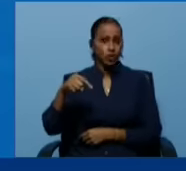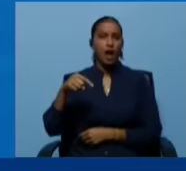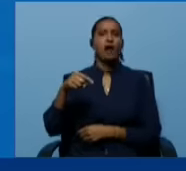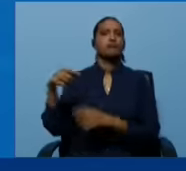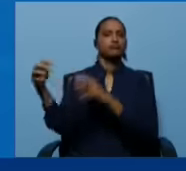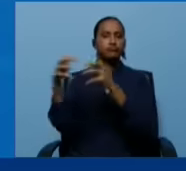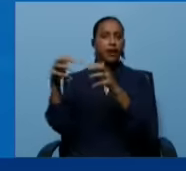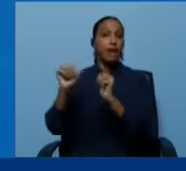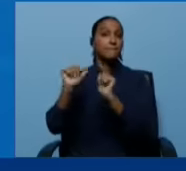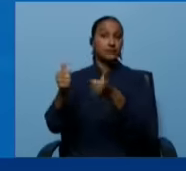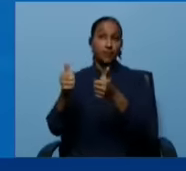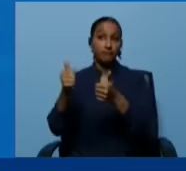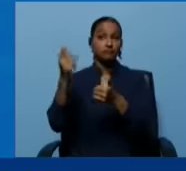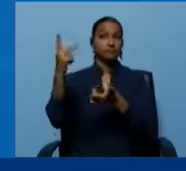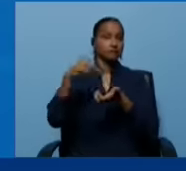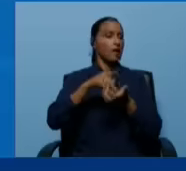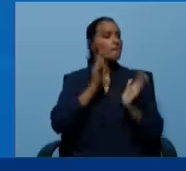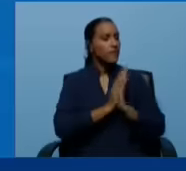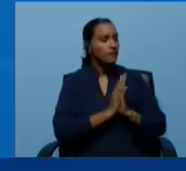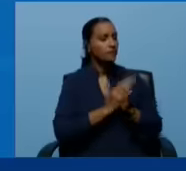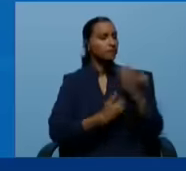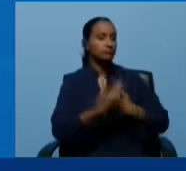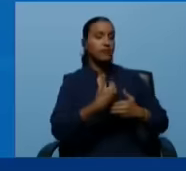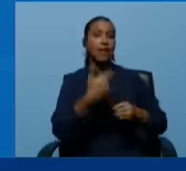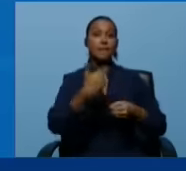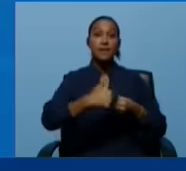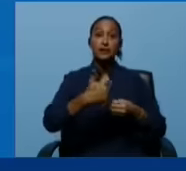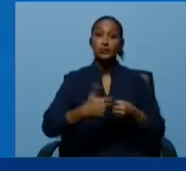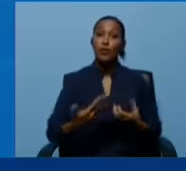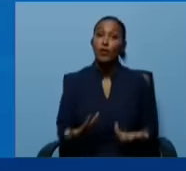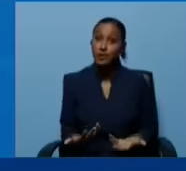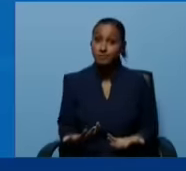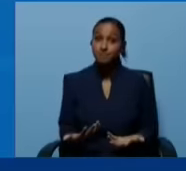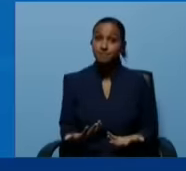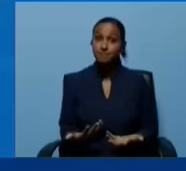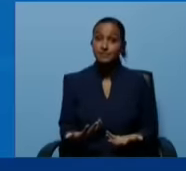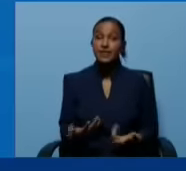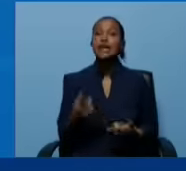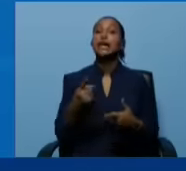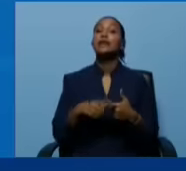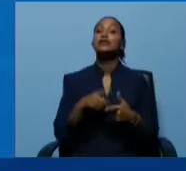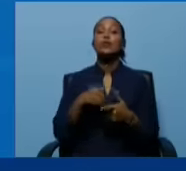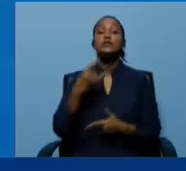Del fascismo ucraniano, del nazismo ucraniano.